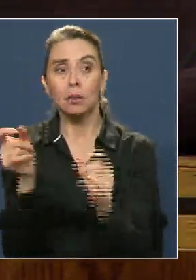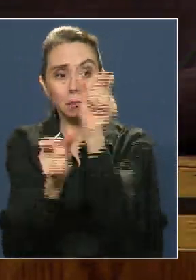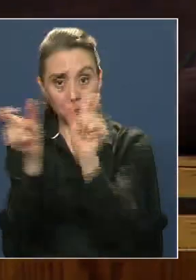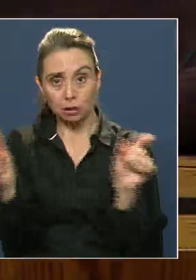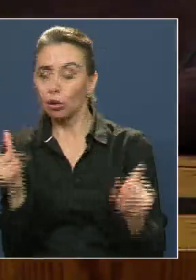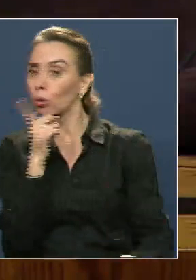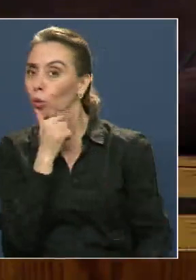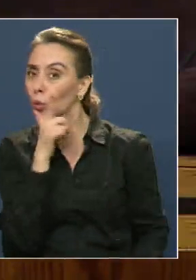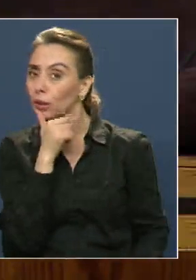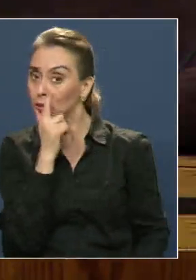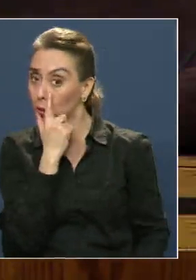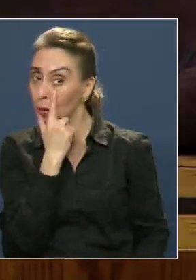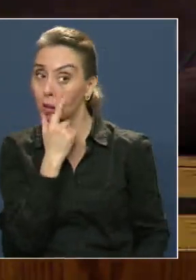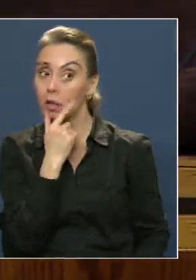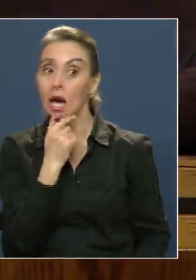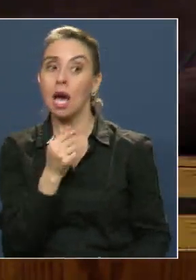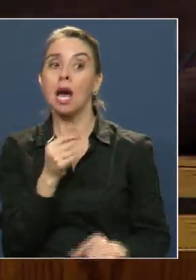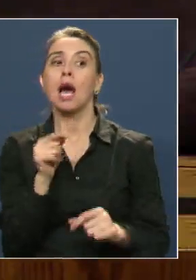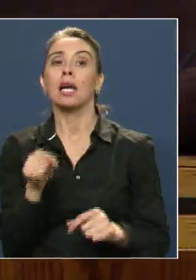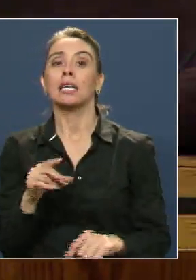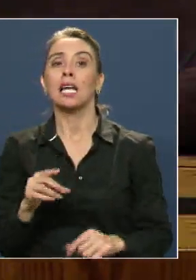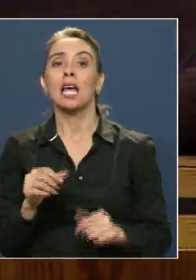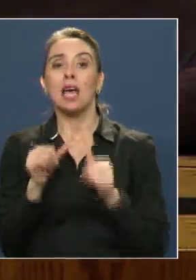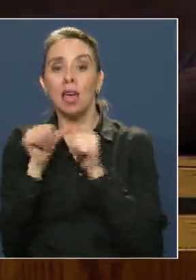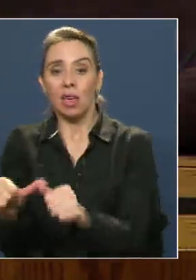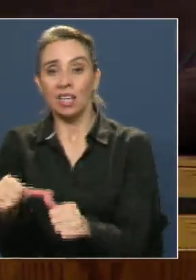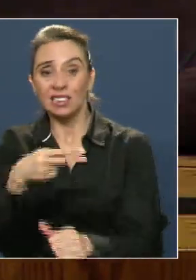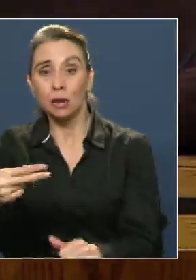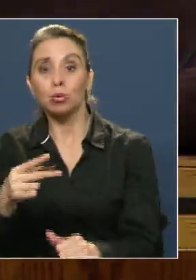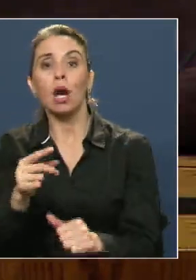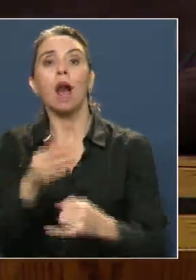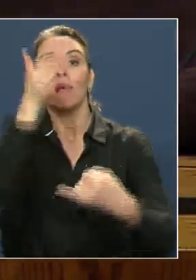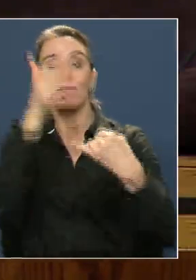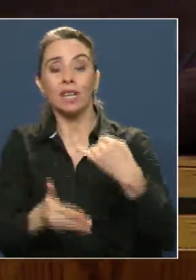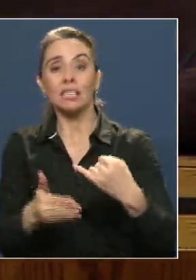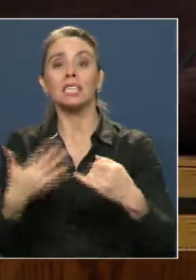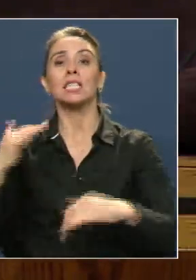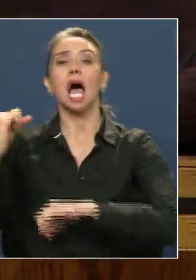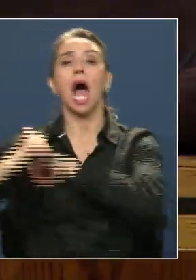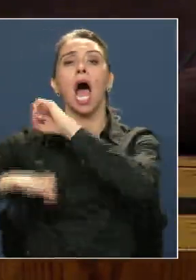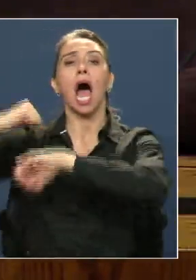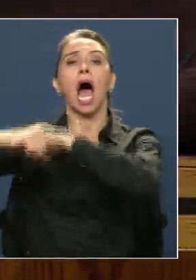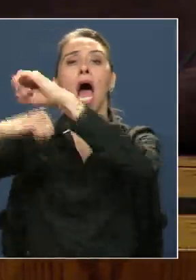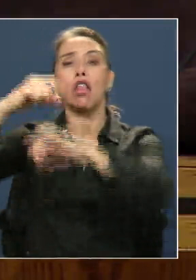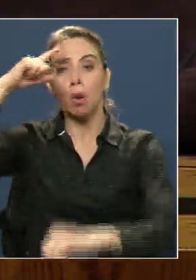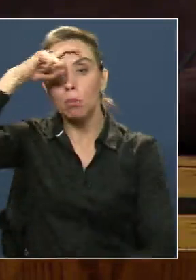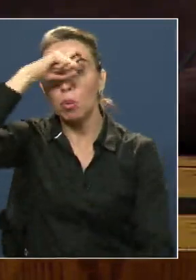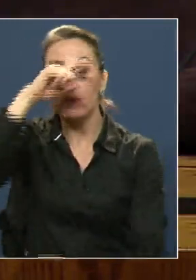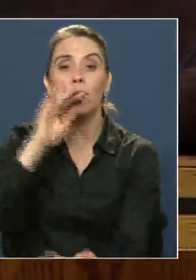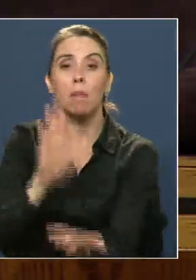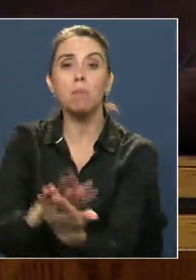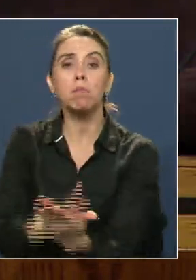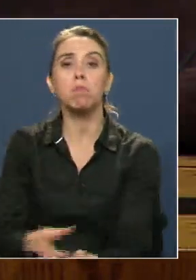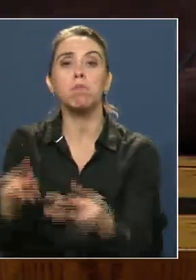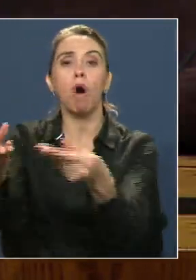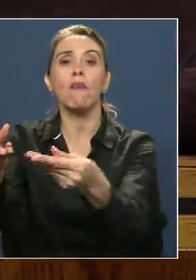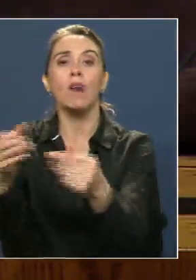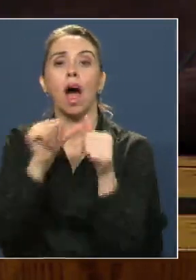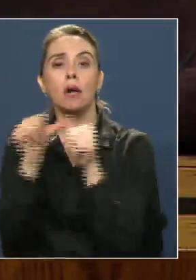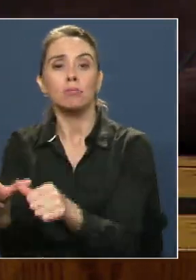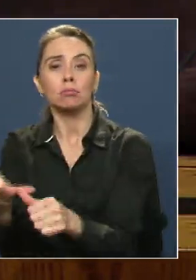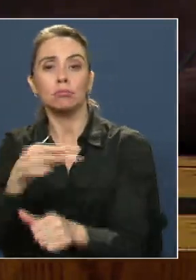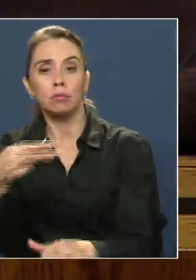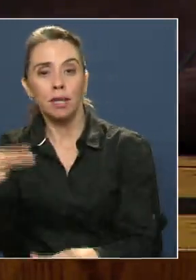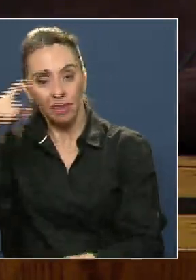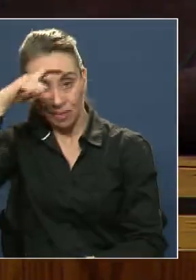quienes cuestionan incluso la imprescriptibilidad de los delitos sexuales porque dicen, pasados los años, es muy difícil acreditar estos problemas, es